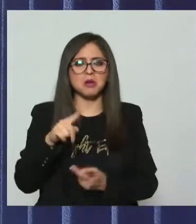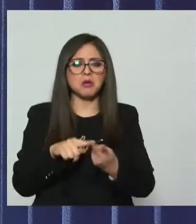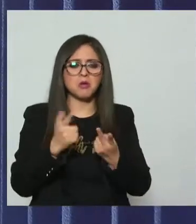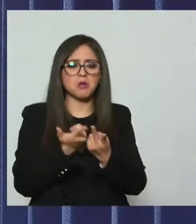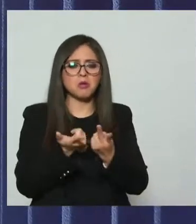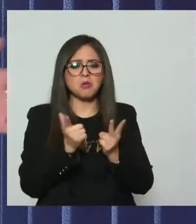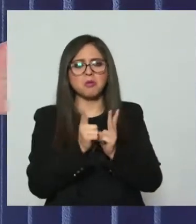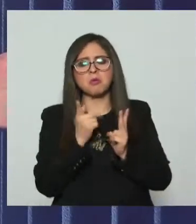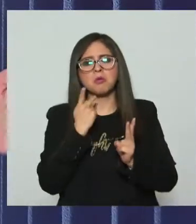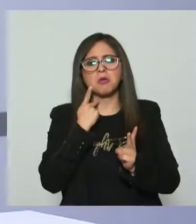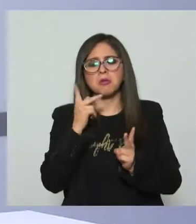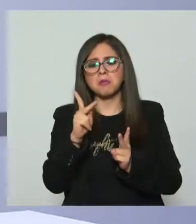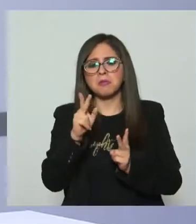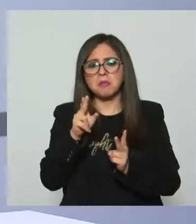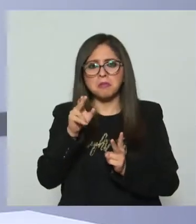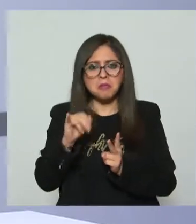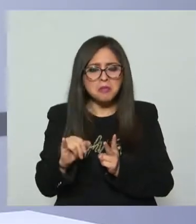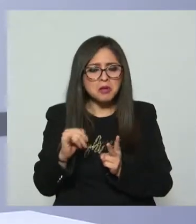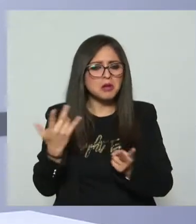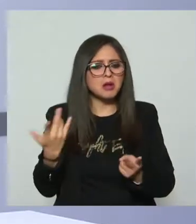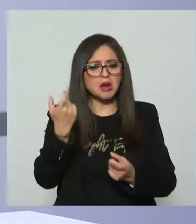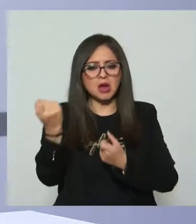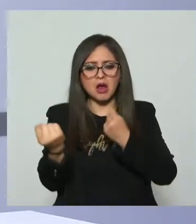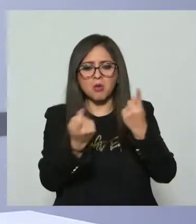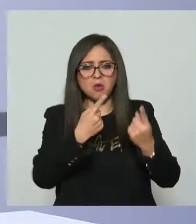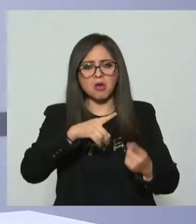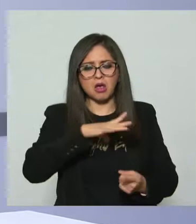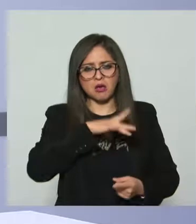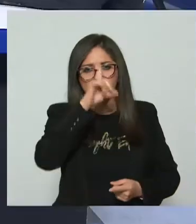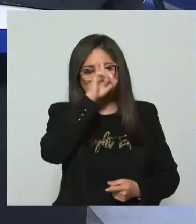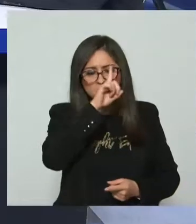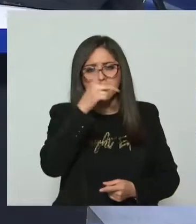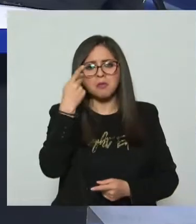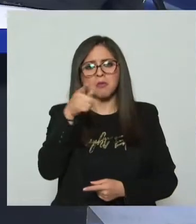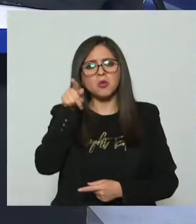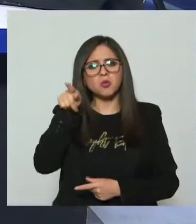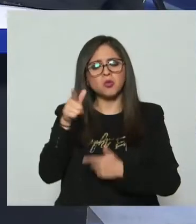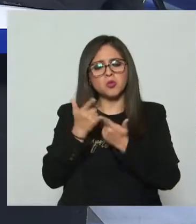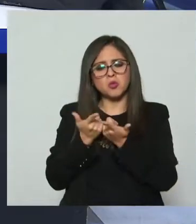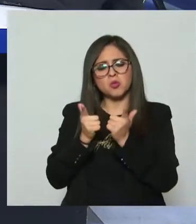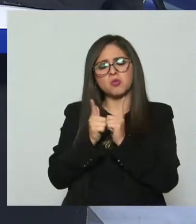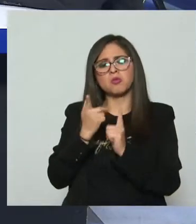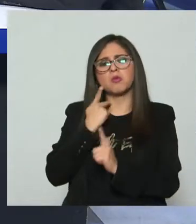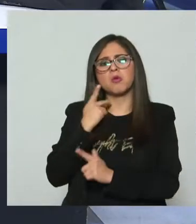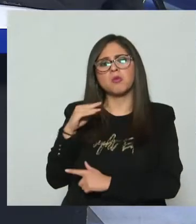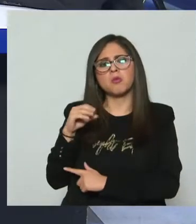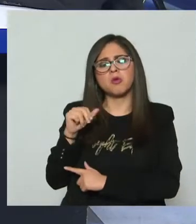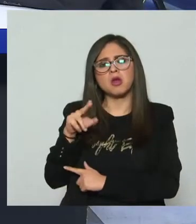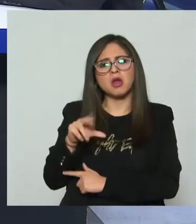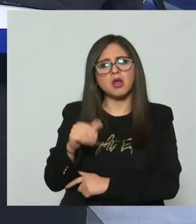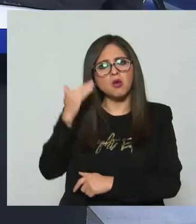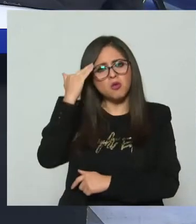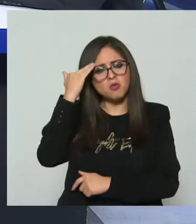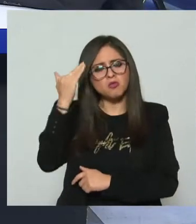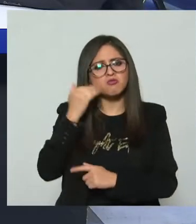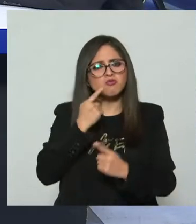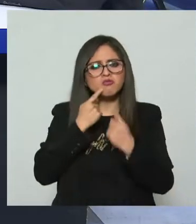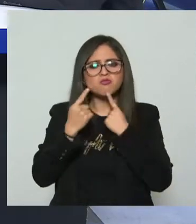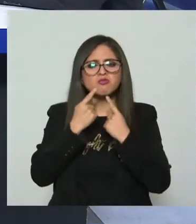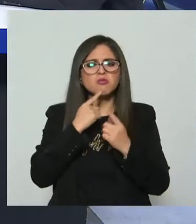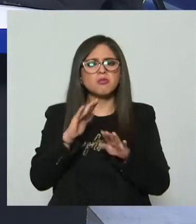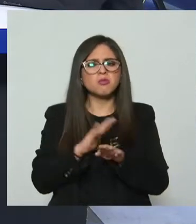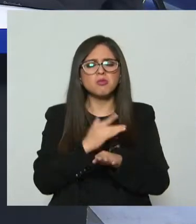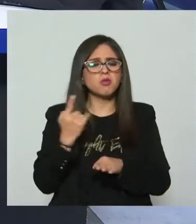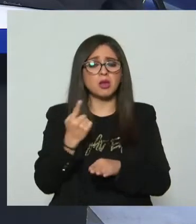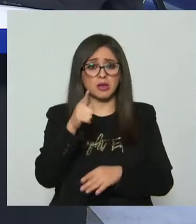de vista. ¿Dónde se está atorando la discusión ahí, Carlos Castillo, tú que eres diputado de Morena? ¿Por qué se está atorando la discusión y si ves muy